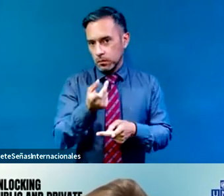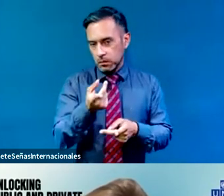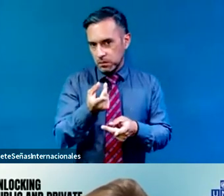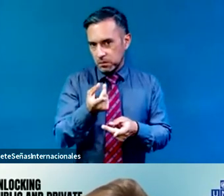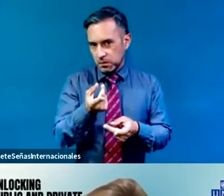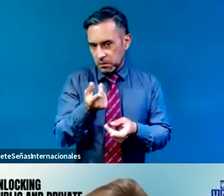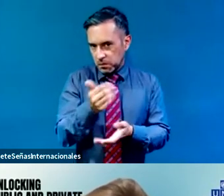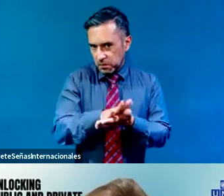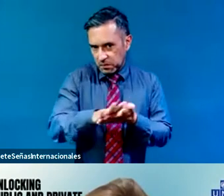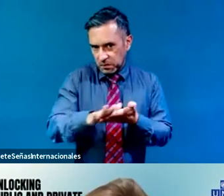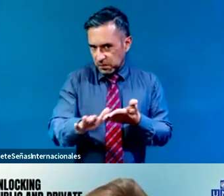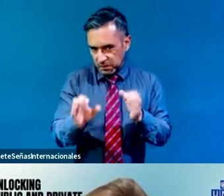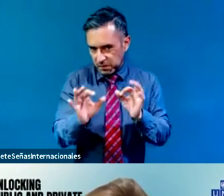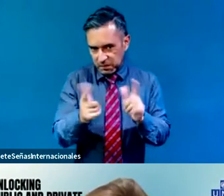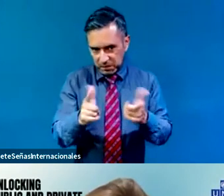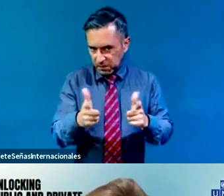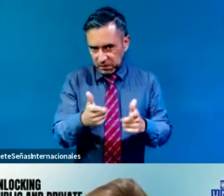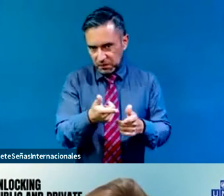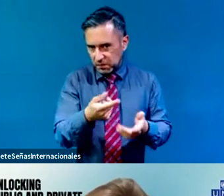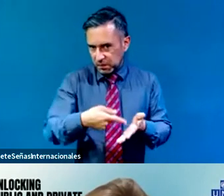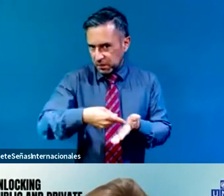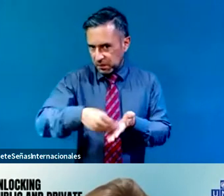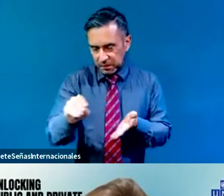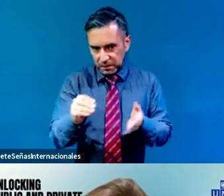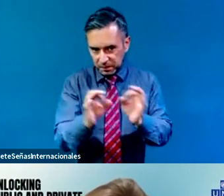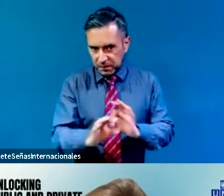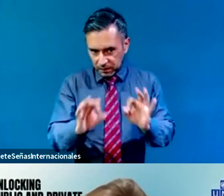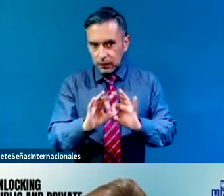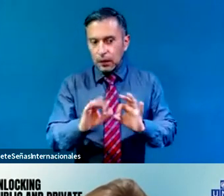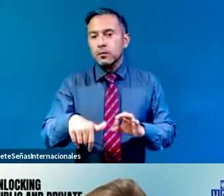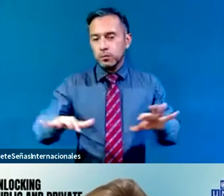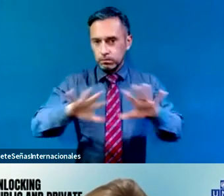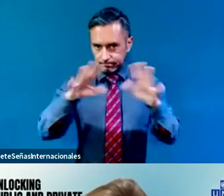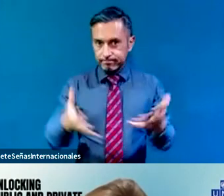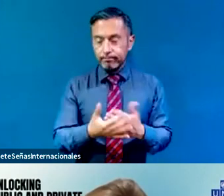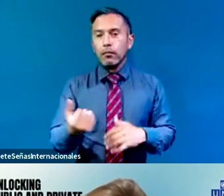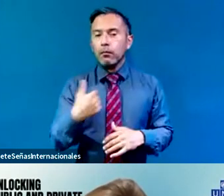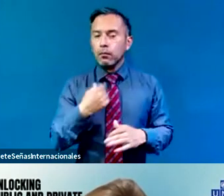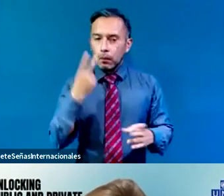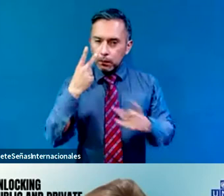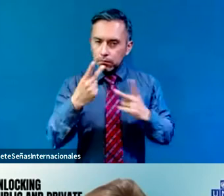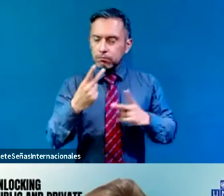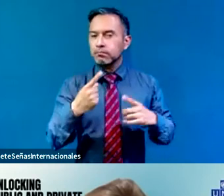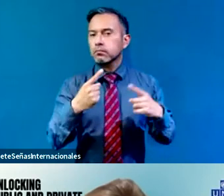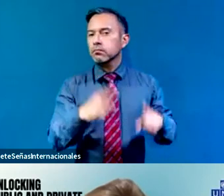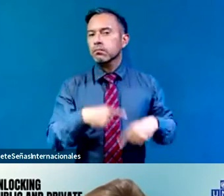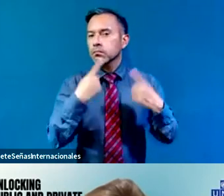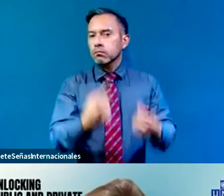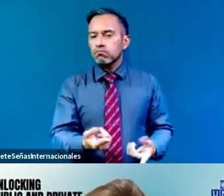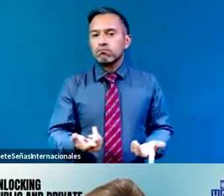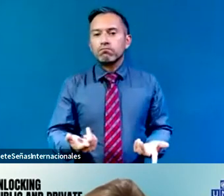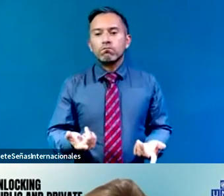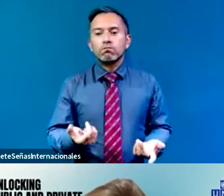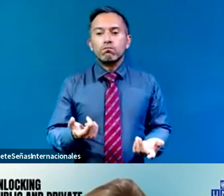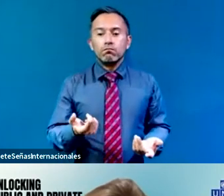dimensiones macroeconómicas, son dimensiones globales también, y lo que hemos visto todo este tiempo es que no hay manera de que